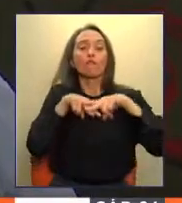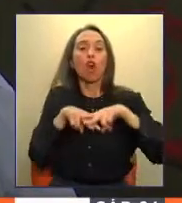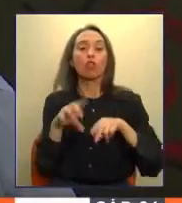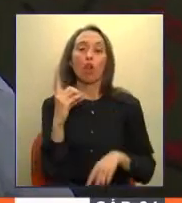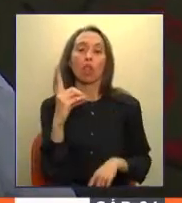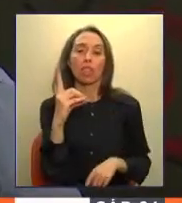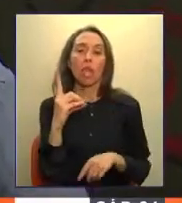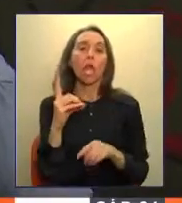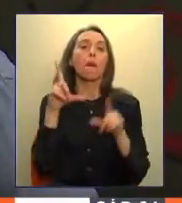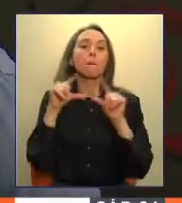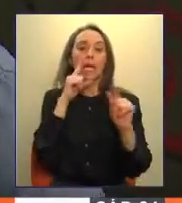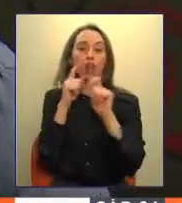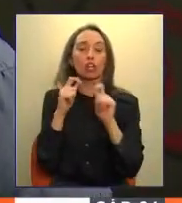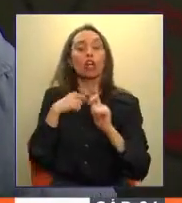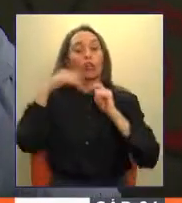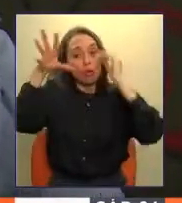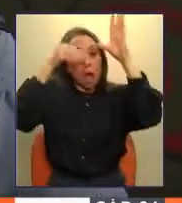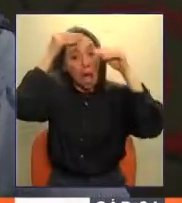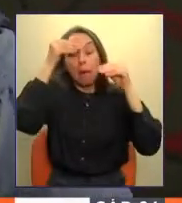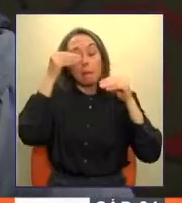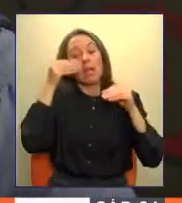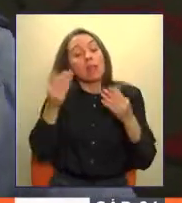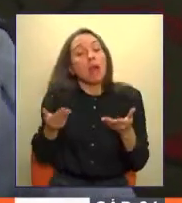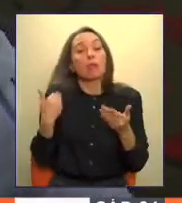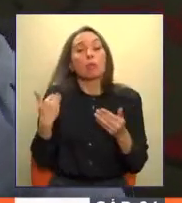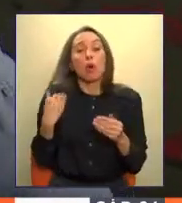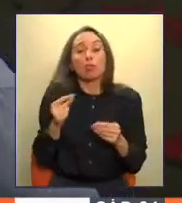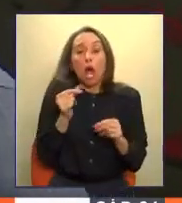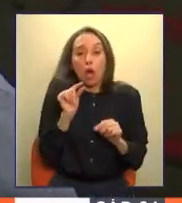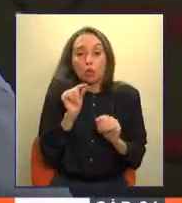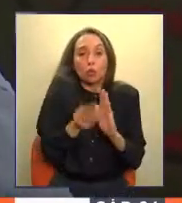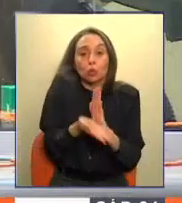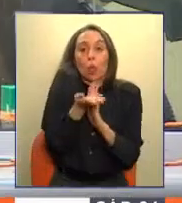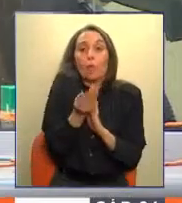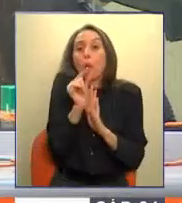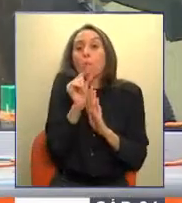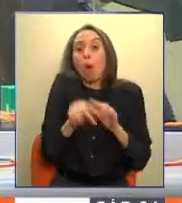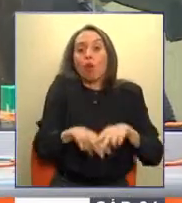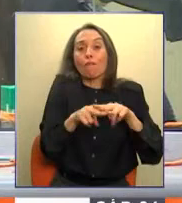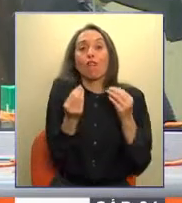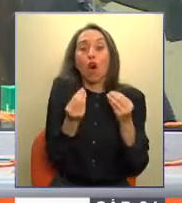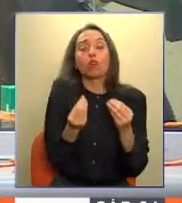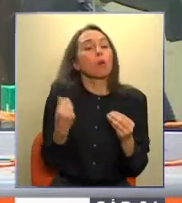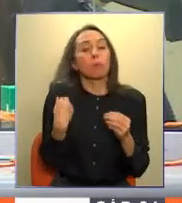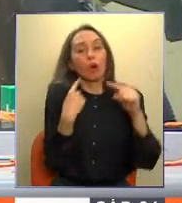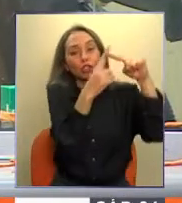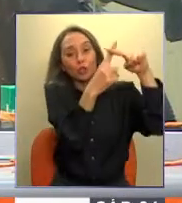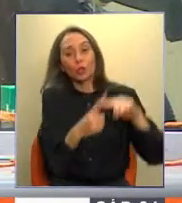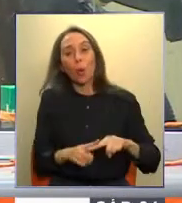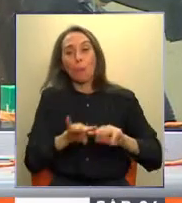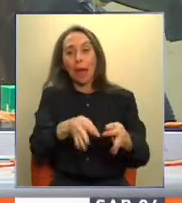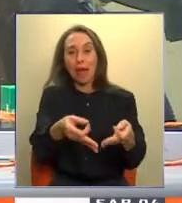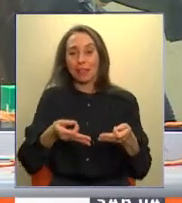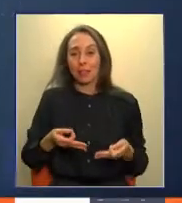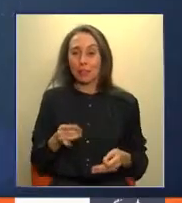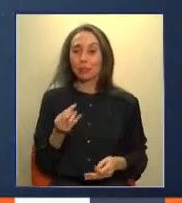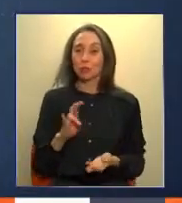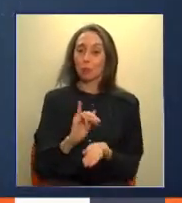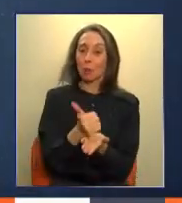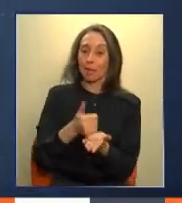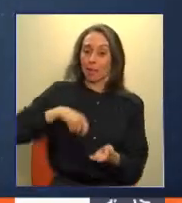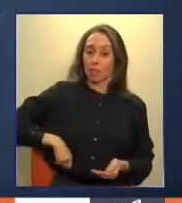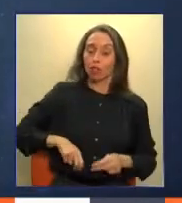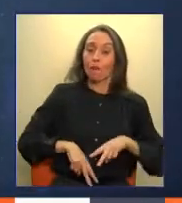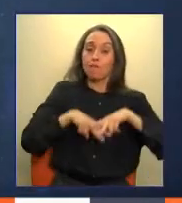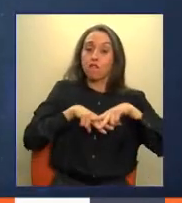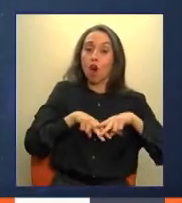algo que ha prendido que todo lo que así sea poco suma de acuerdo a la superintendencia de pensiones el fondo a el más